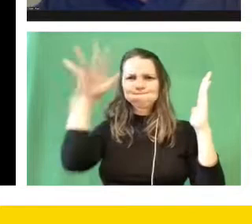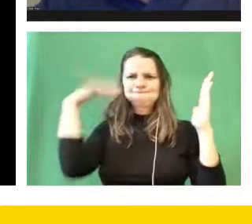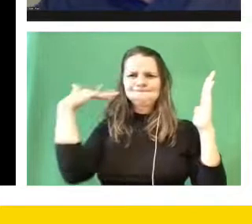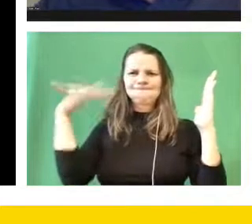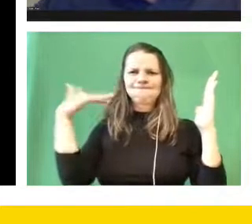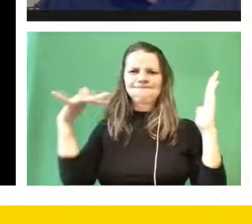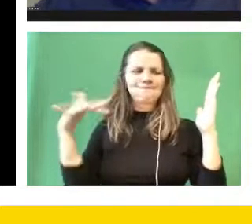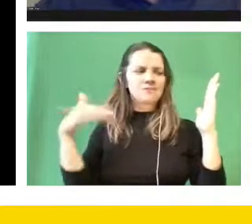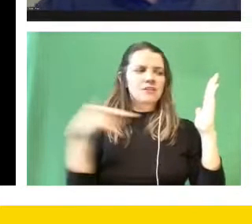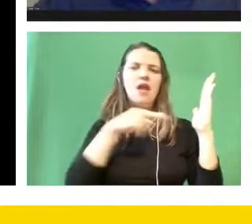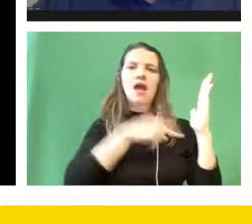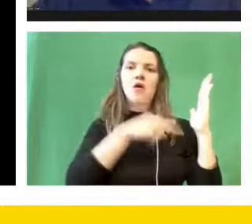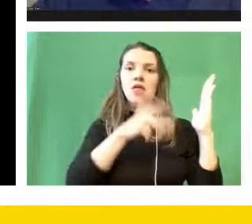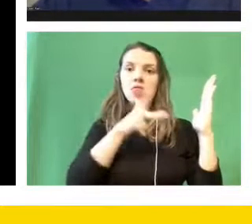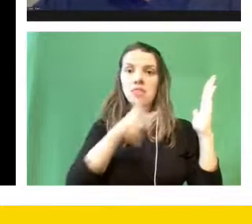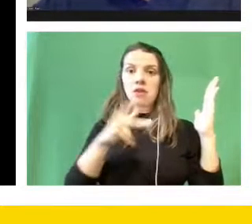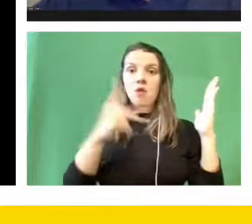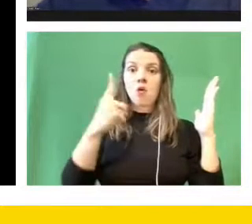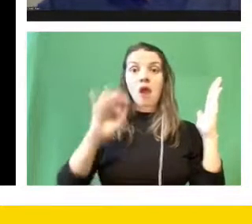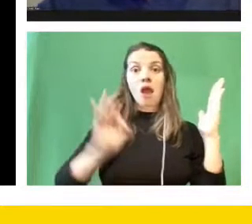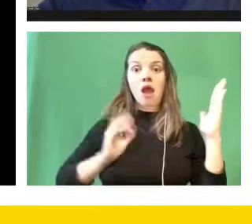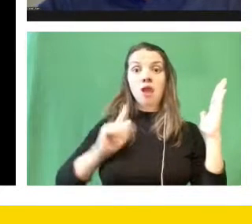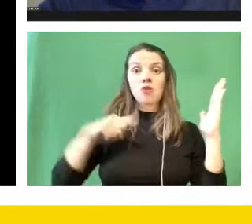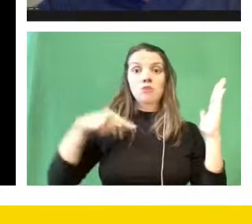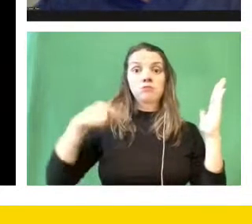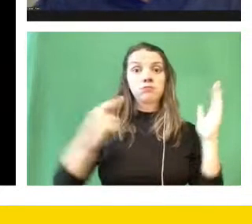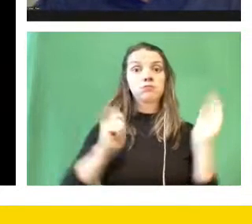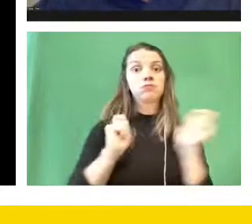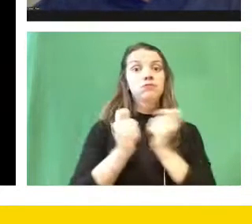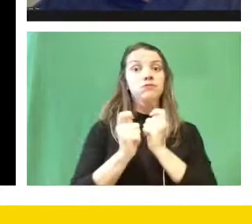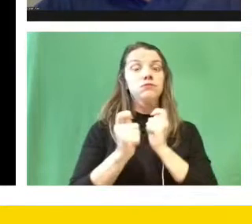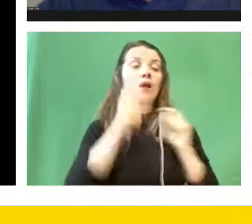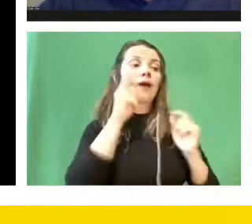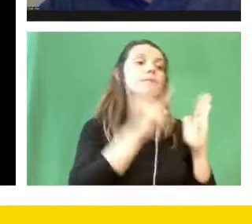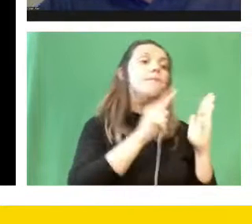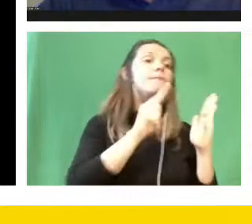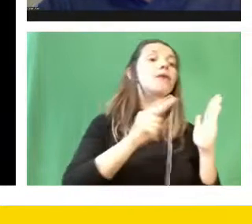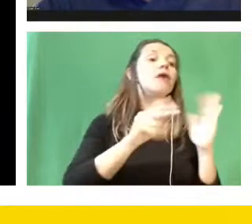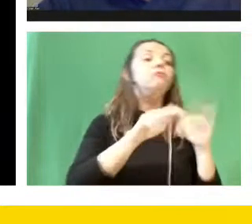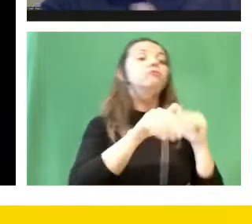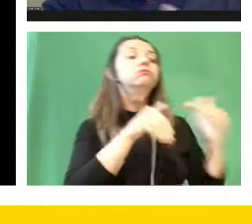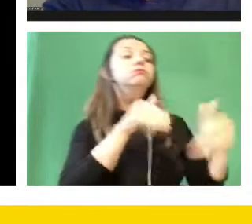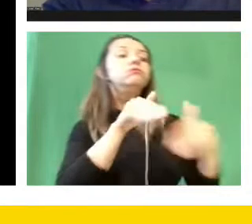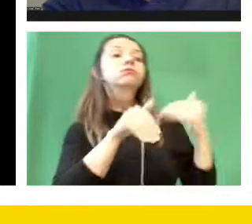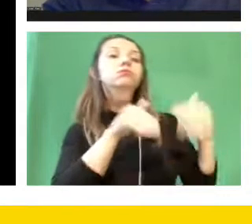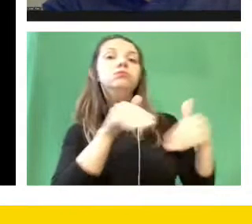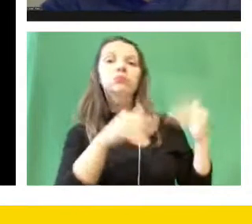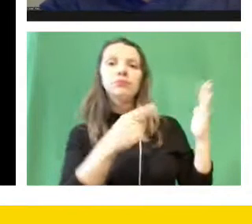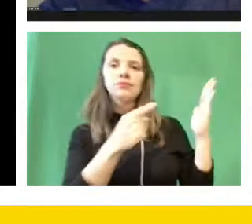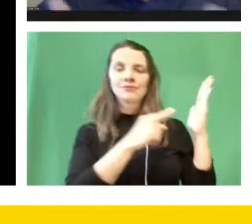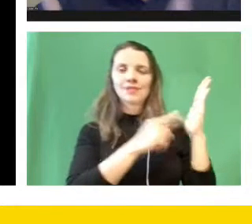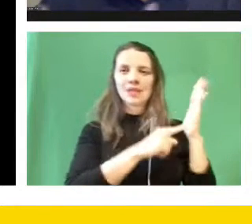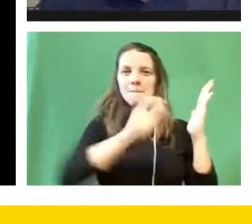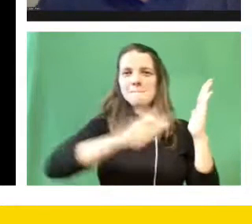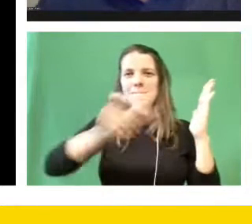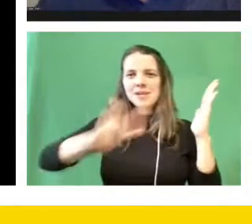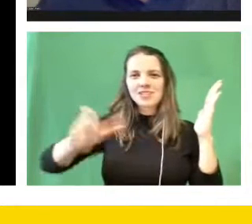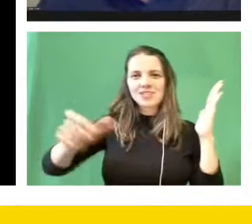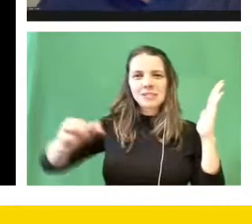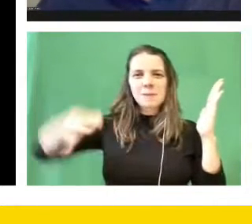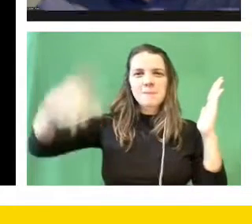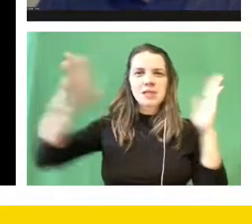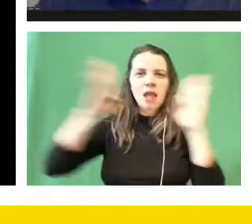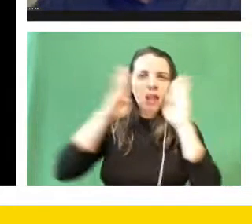ahora dice exactamente cuál es el público especial que debe ser incluido tanto en el plan de emergencia como en el plan de